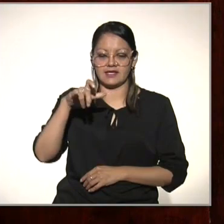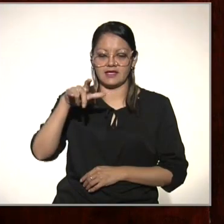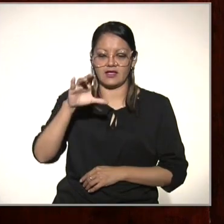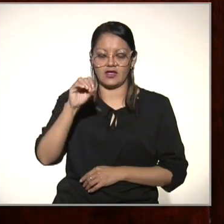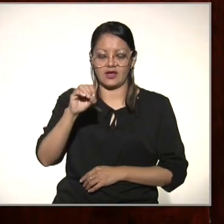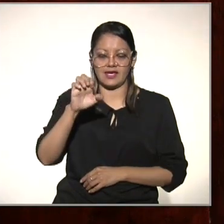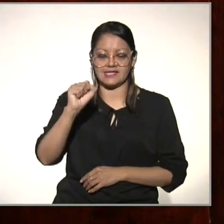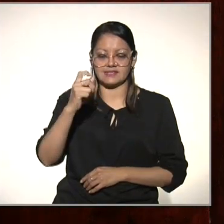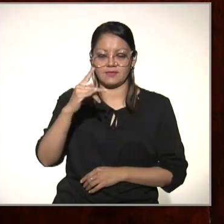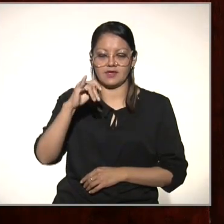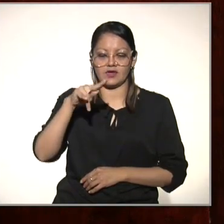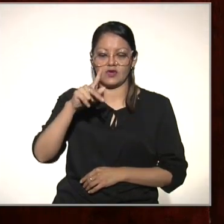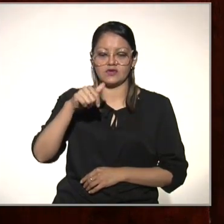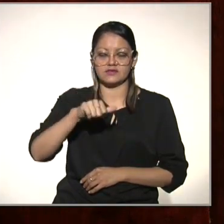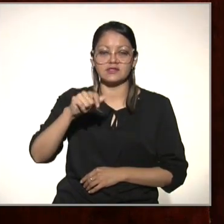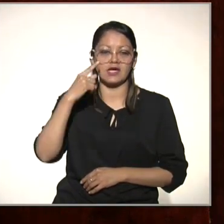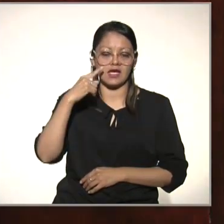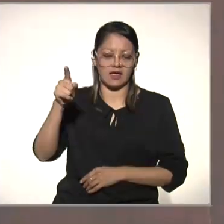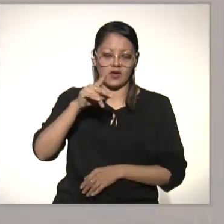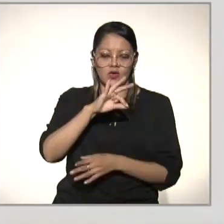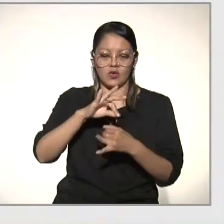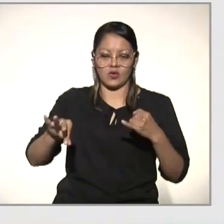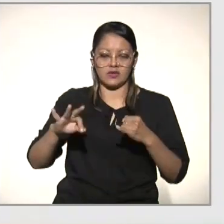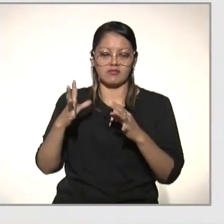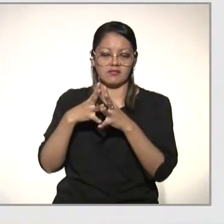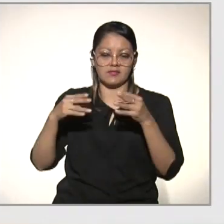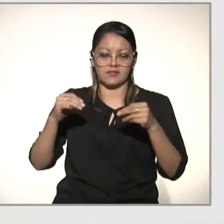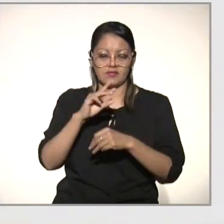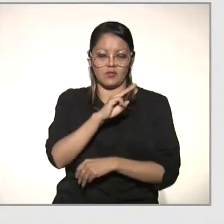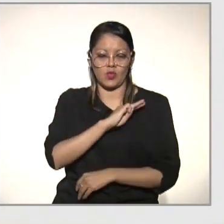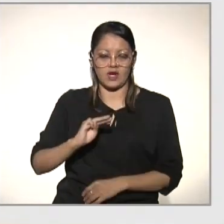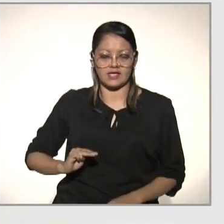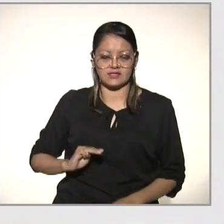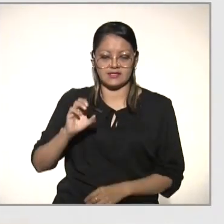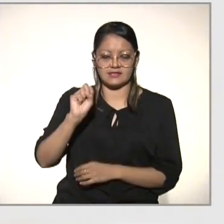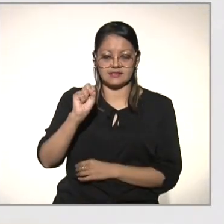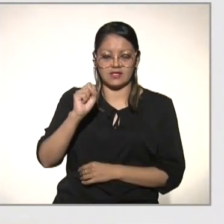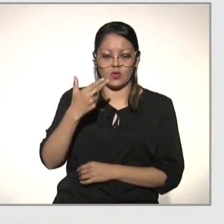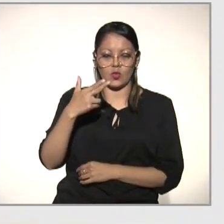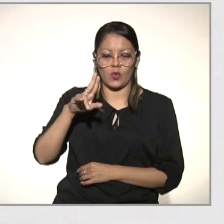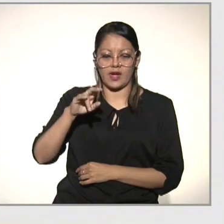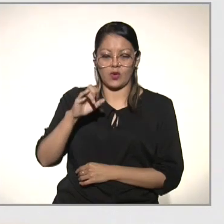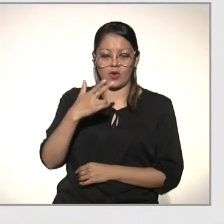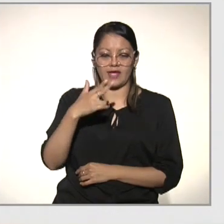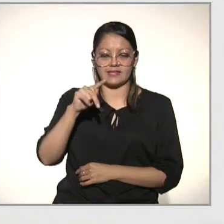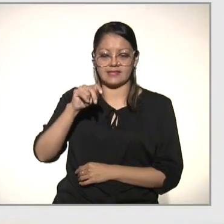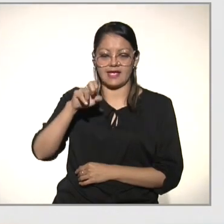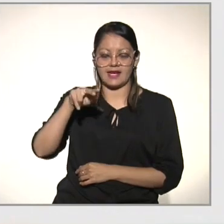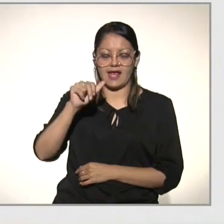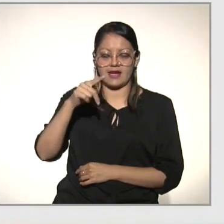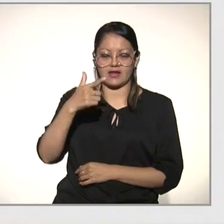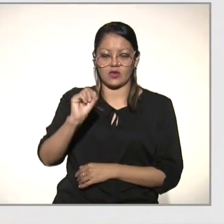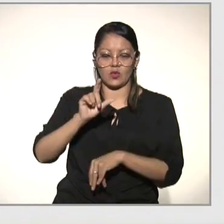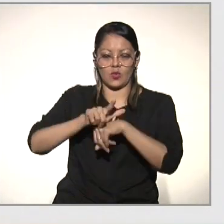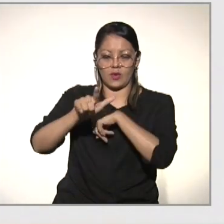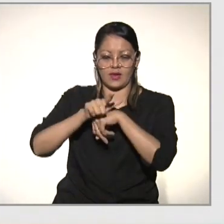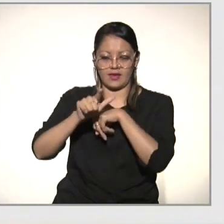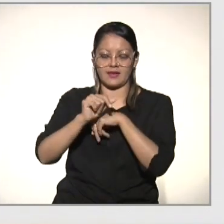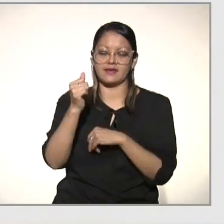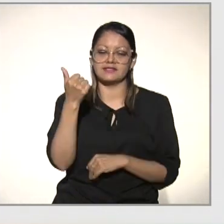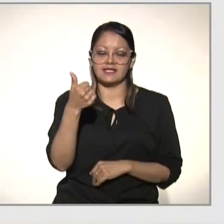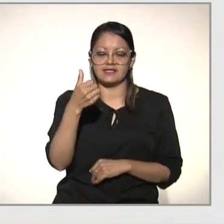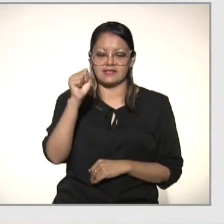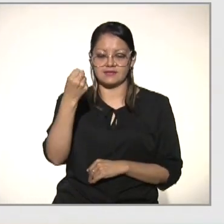Chávez. Él fue visto por última vez en el municipio de San Antonio Huixta, Huehuetenango, Guatemala, el 6 de septiembre